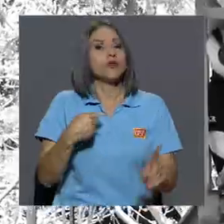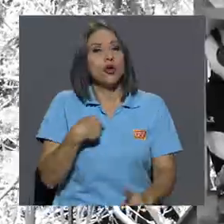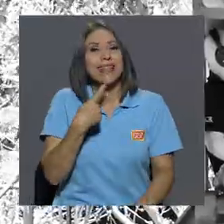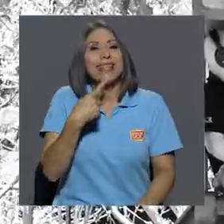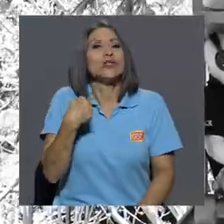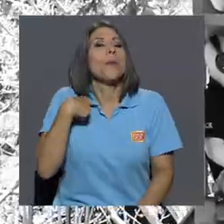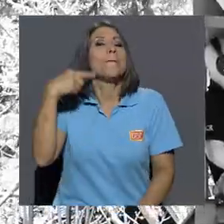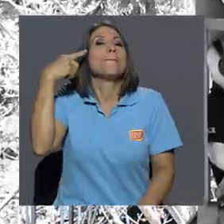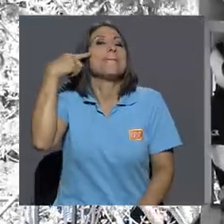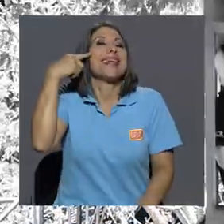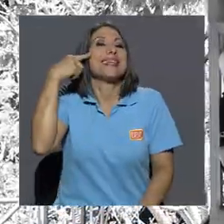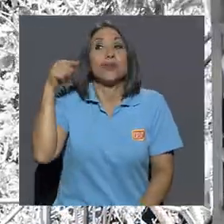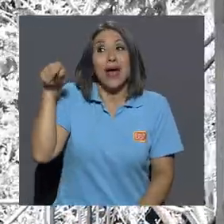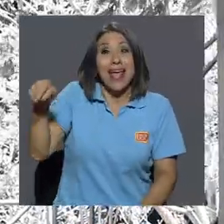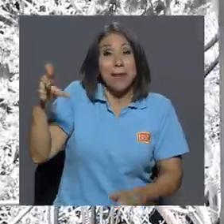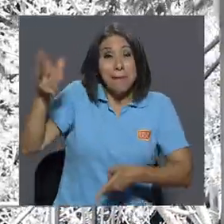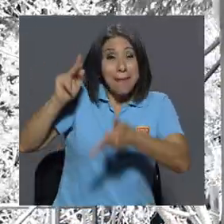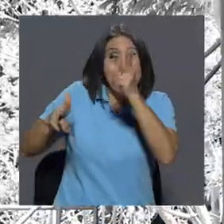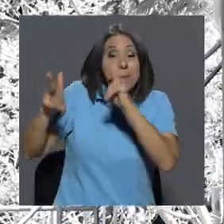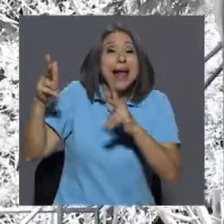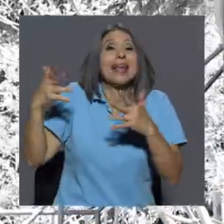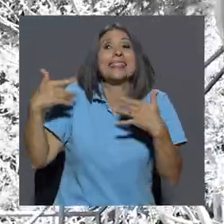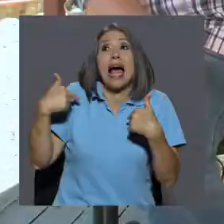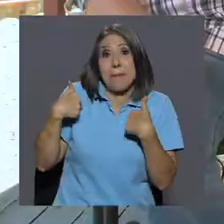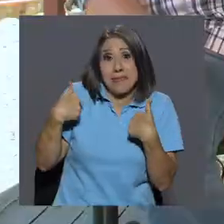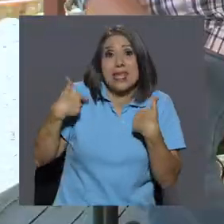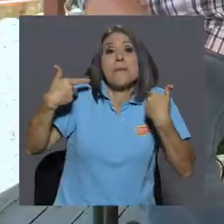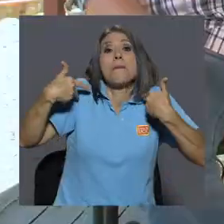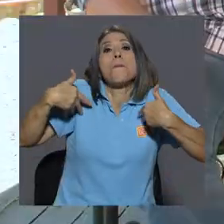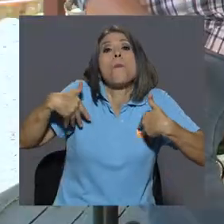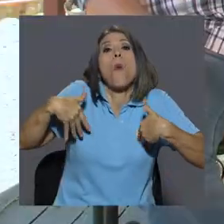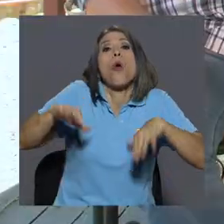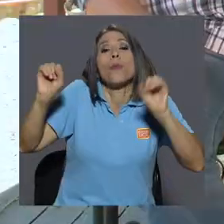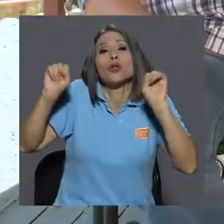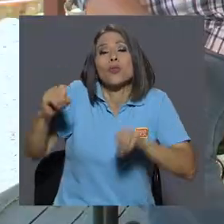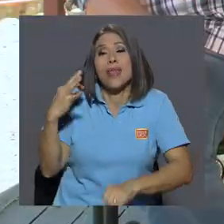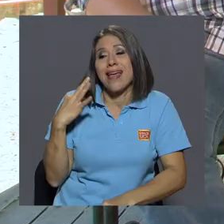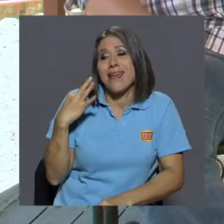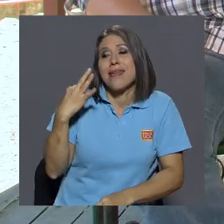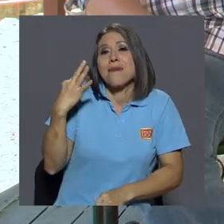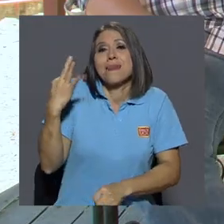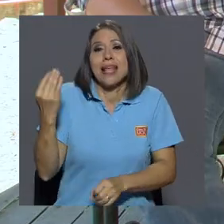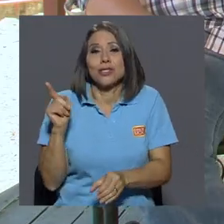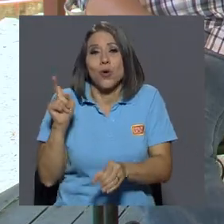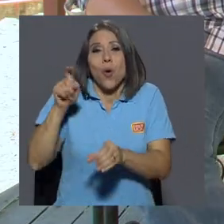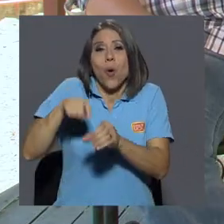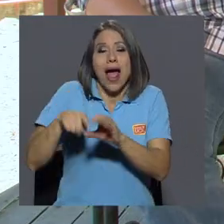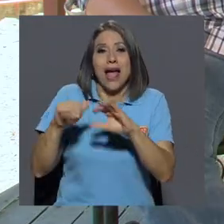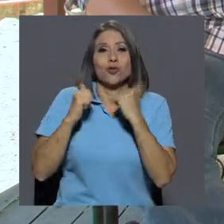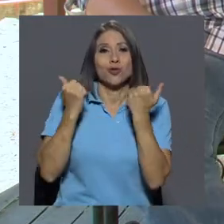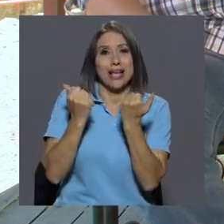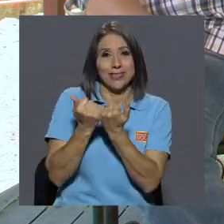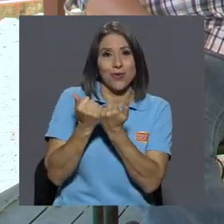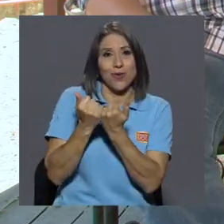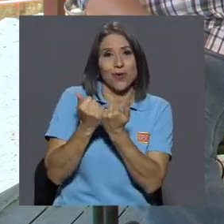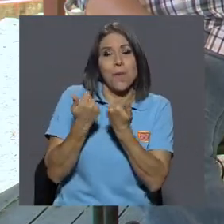que a mí en Palmares, por lo menos una invitación a ser parte de la asociación cívica, debían de